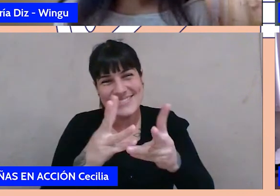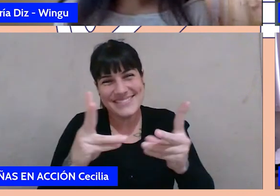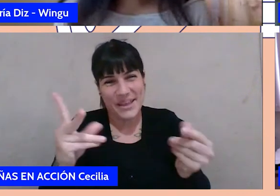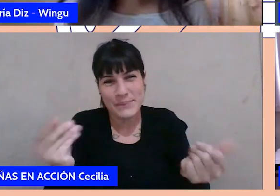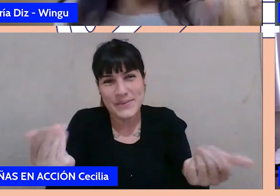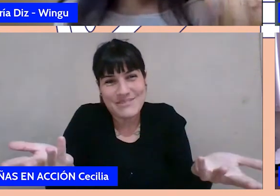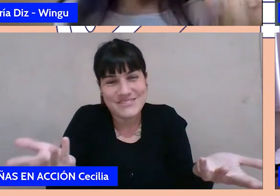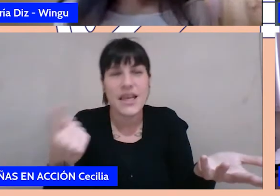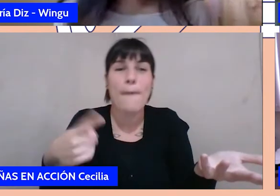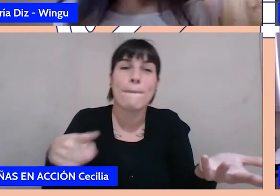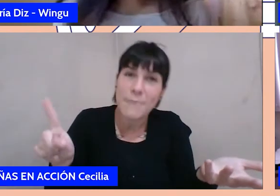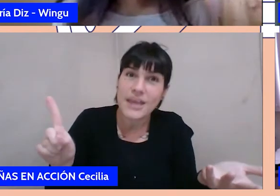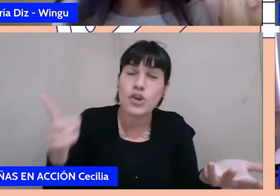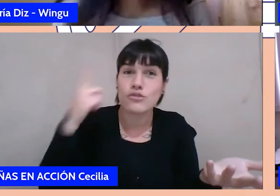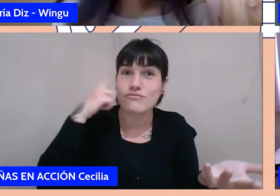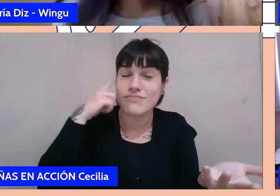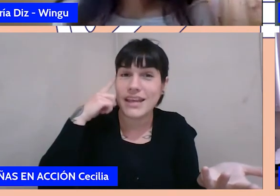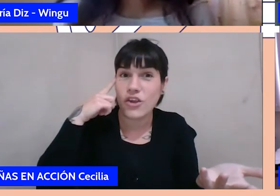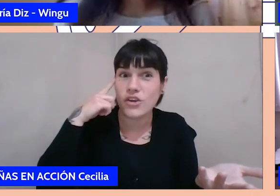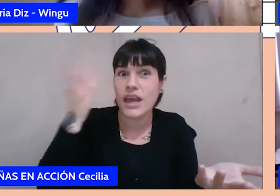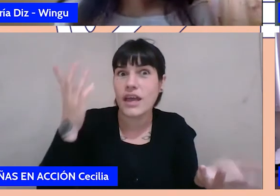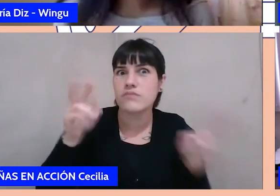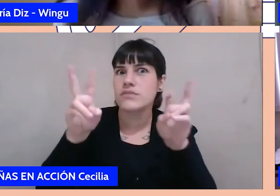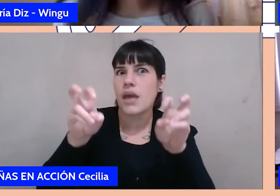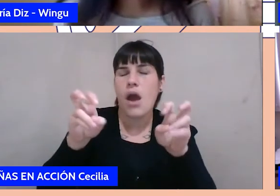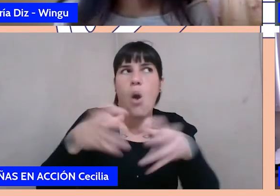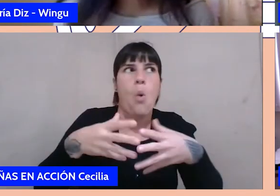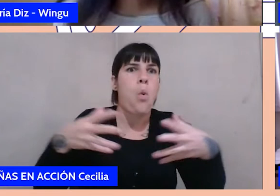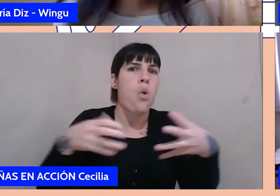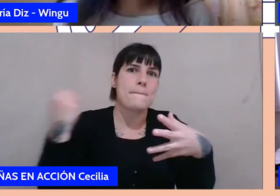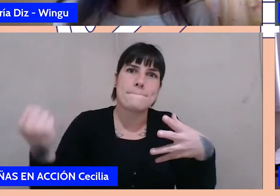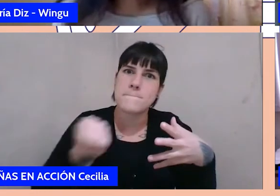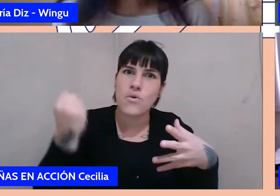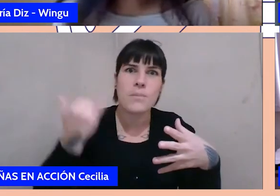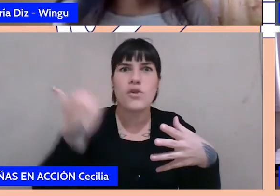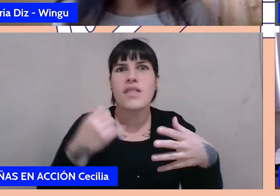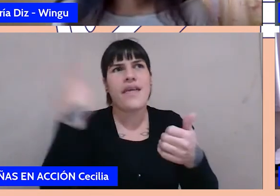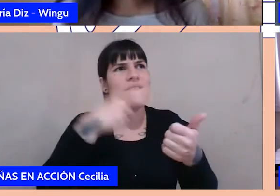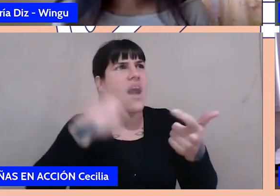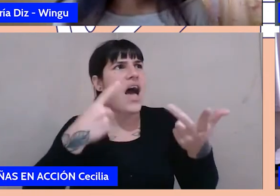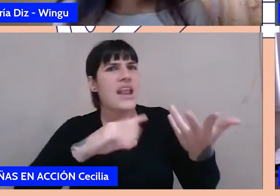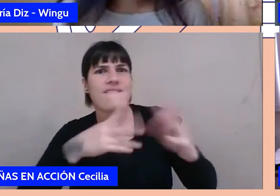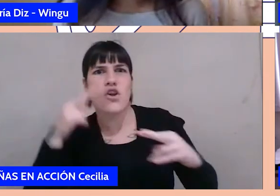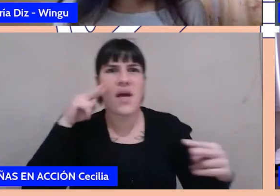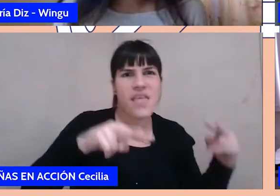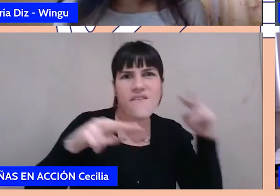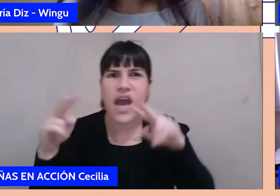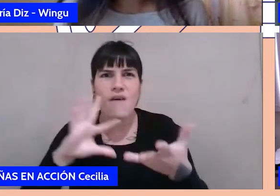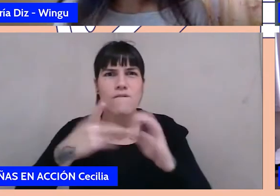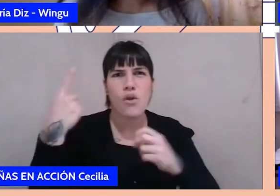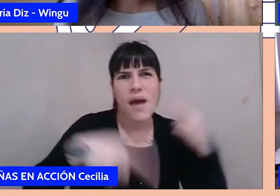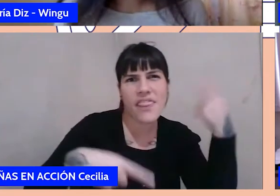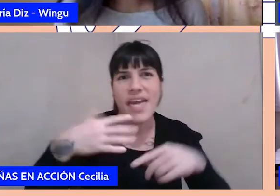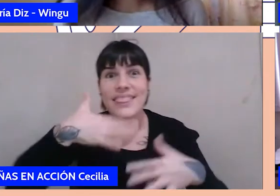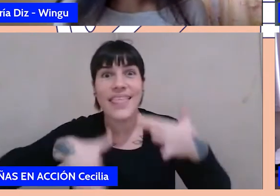que es un tema infinito que tiene muchísimas aristas y falta demasiado por hacer, pero bueno, yo